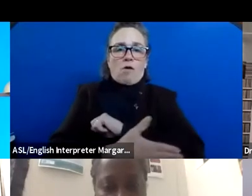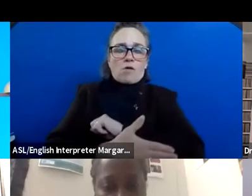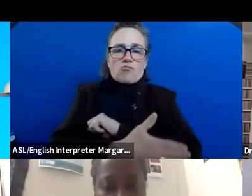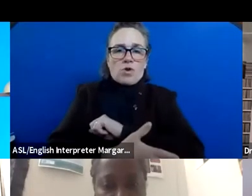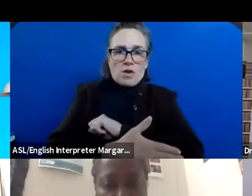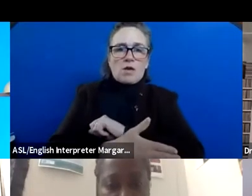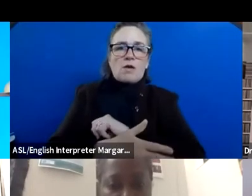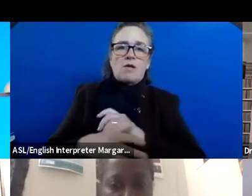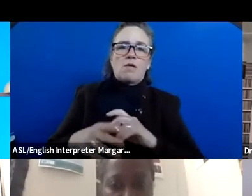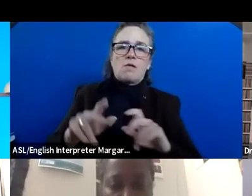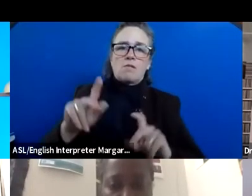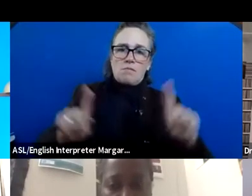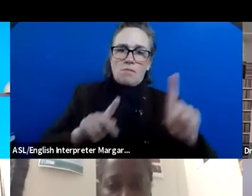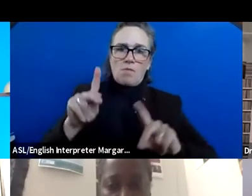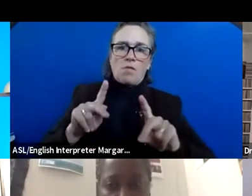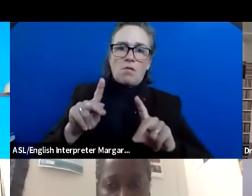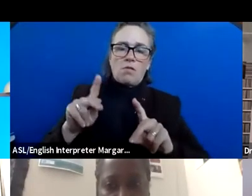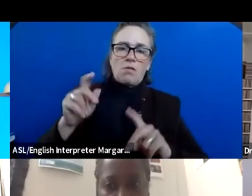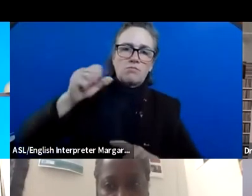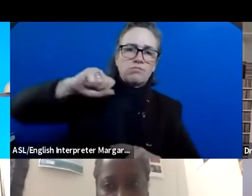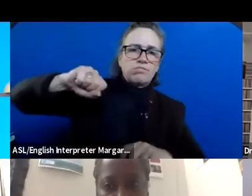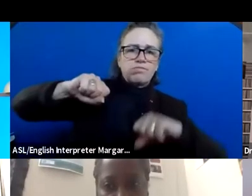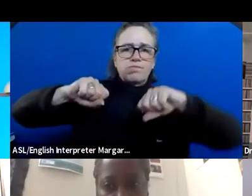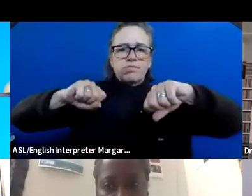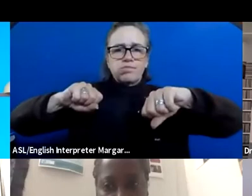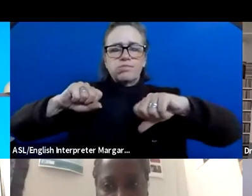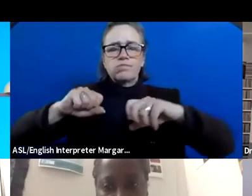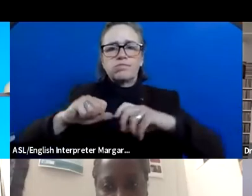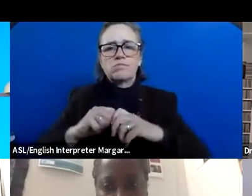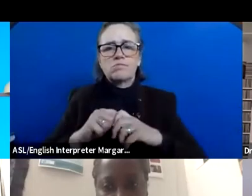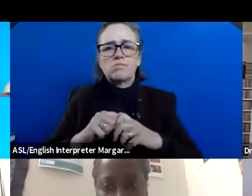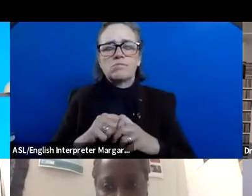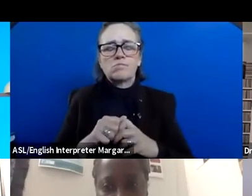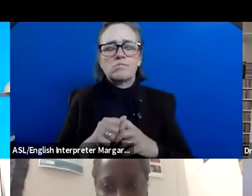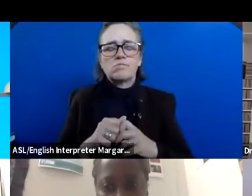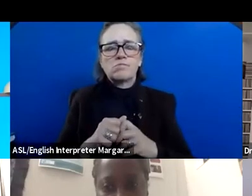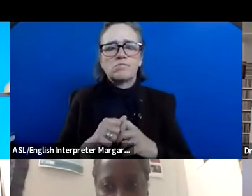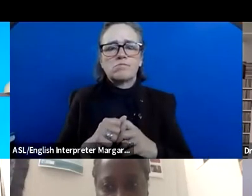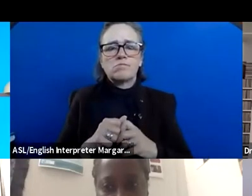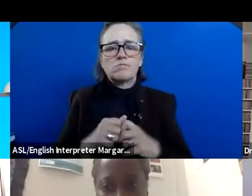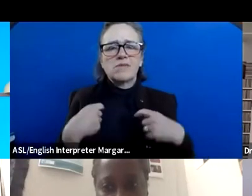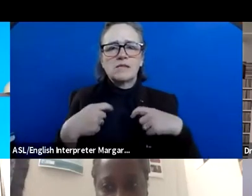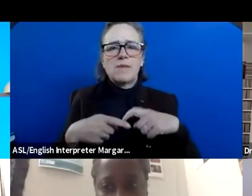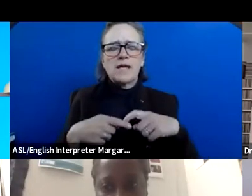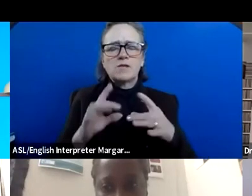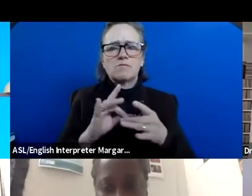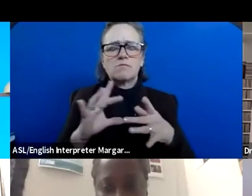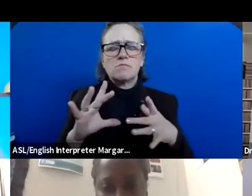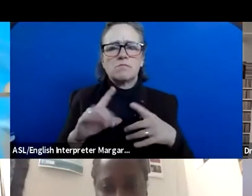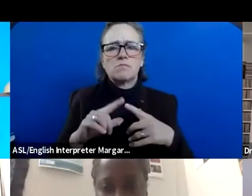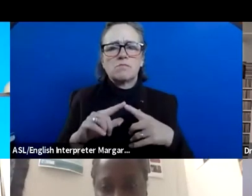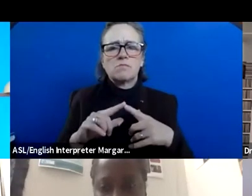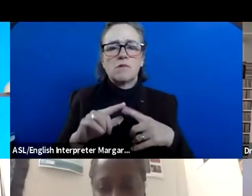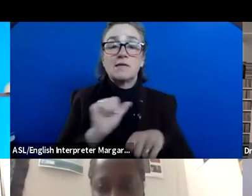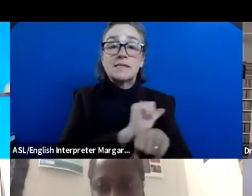trata transatlántica, y después pudimos aguantar la barbarie de la esclavitud gracias a que estaba la